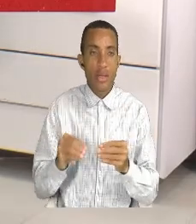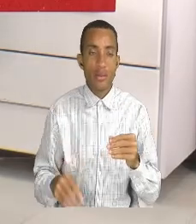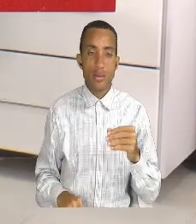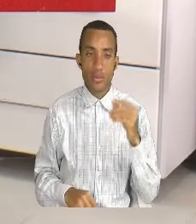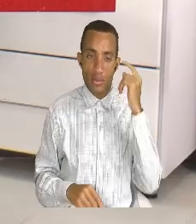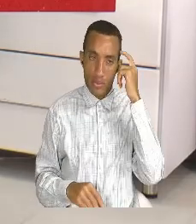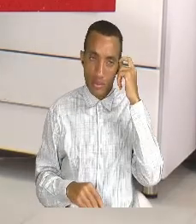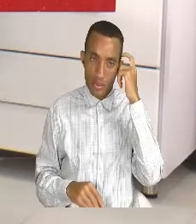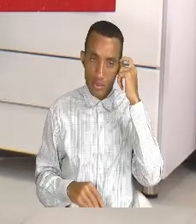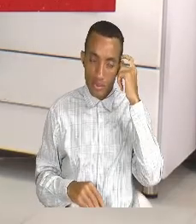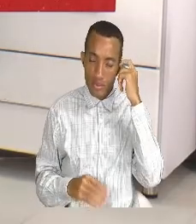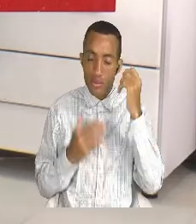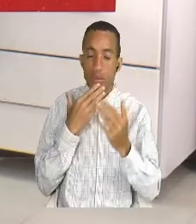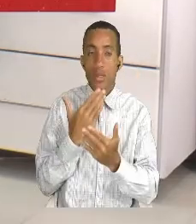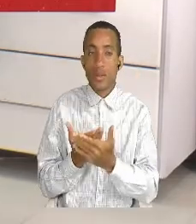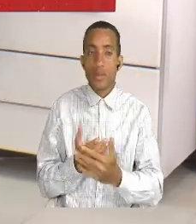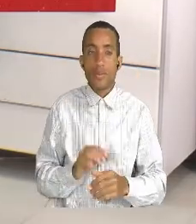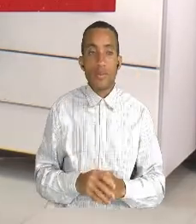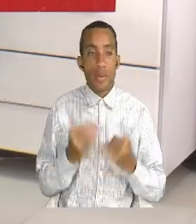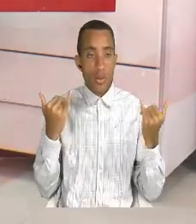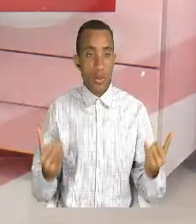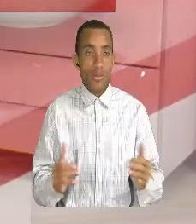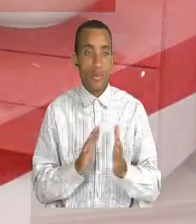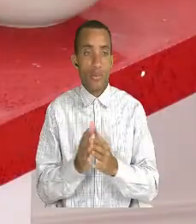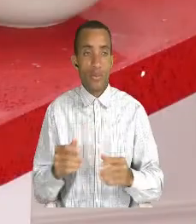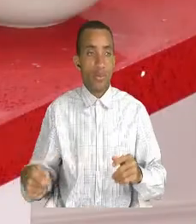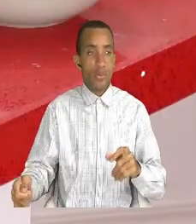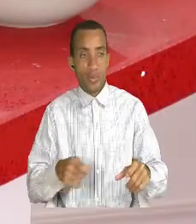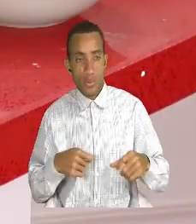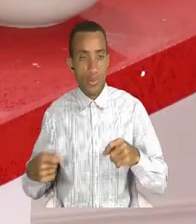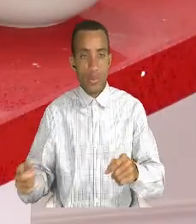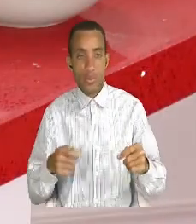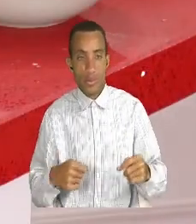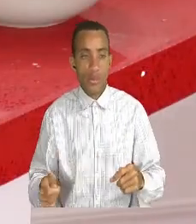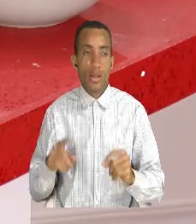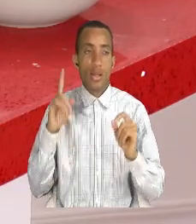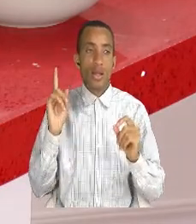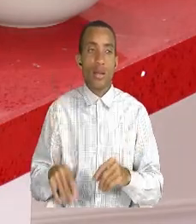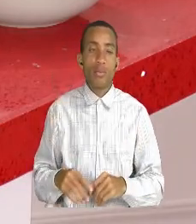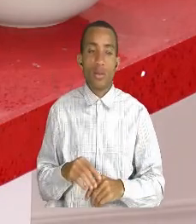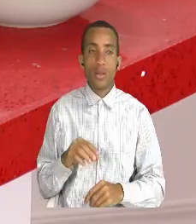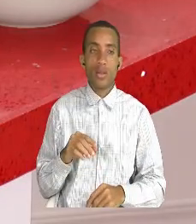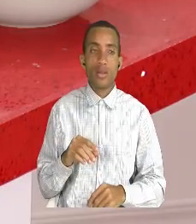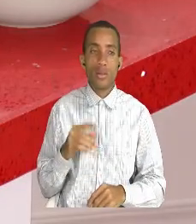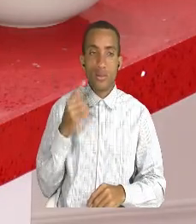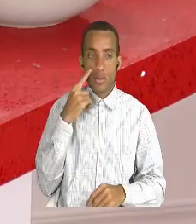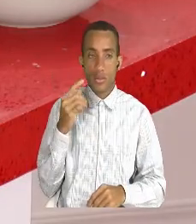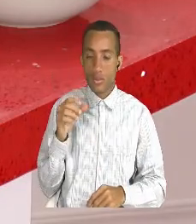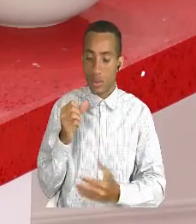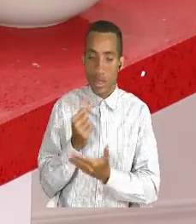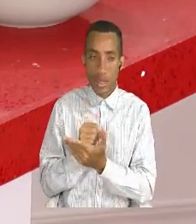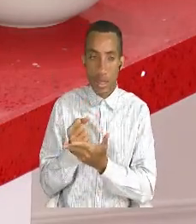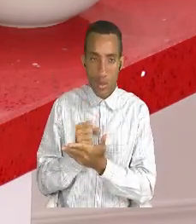Gracias, Rochi. En este instante voy a agregar un poquitico de nuestro ajo.